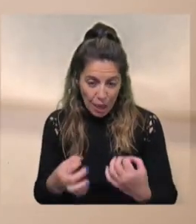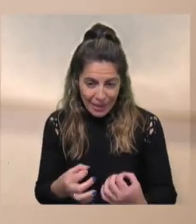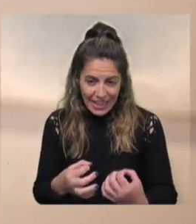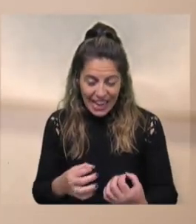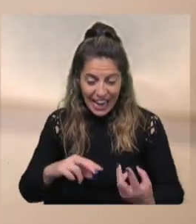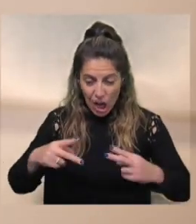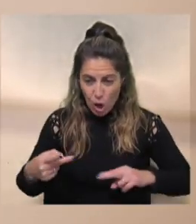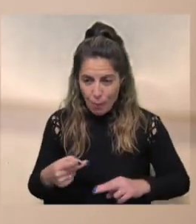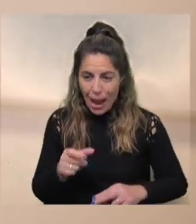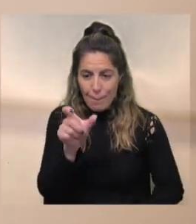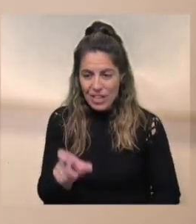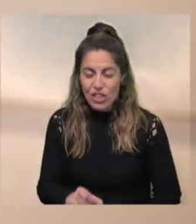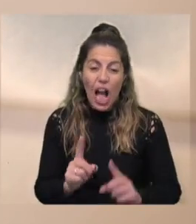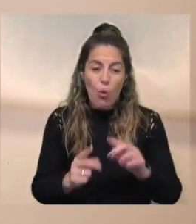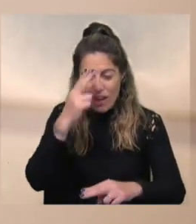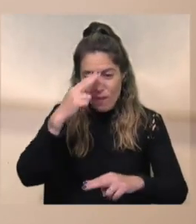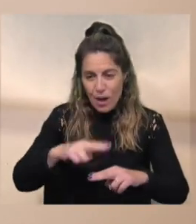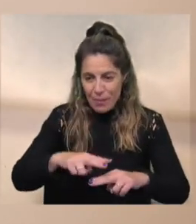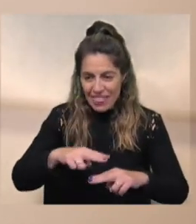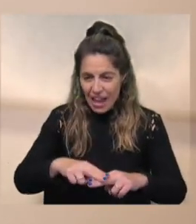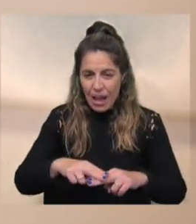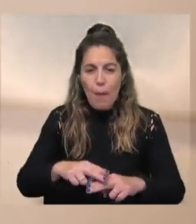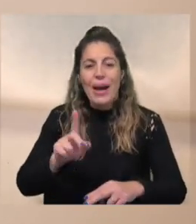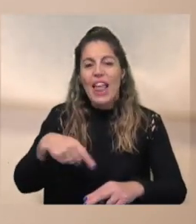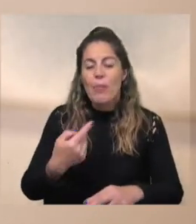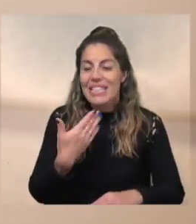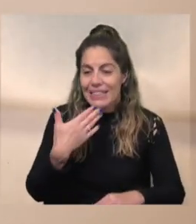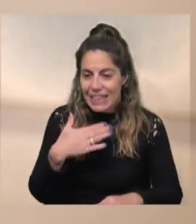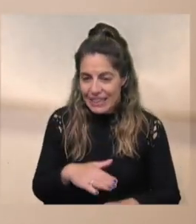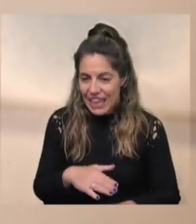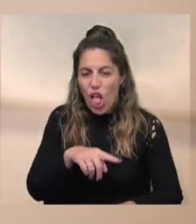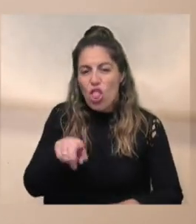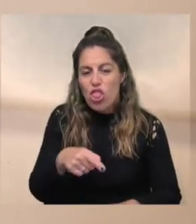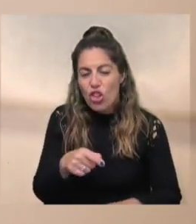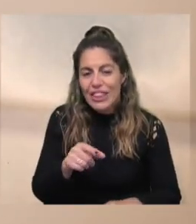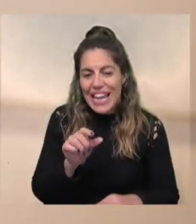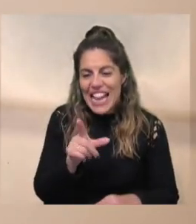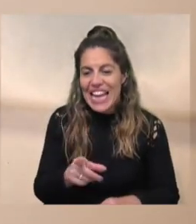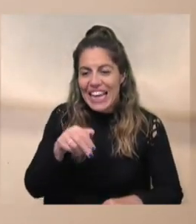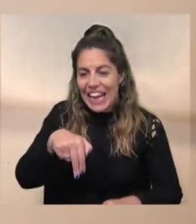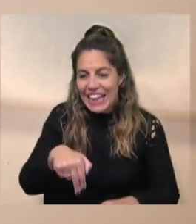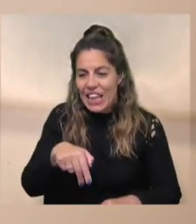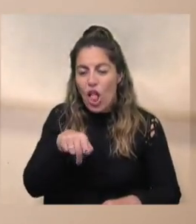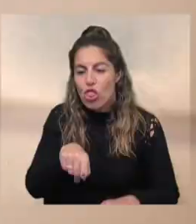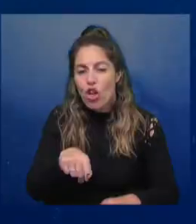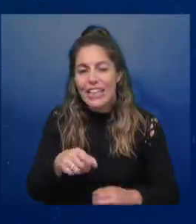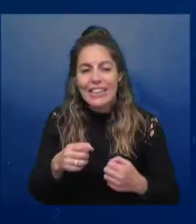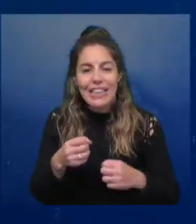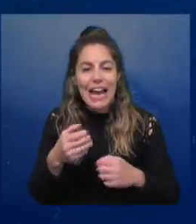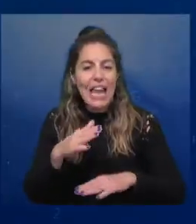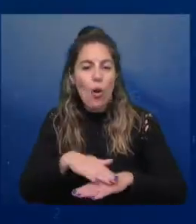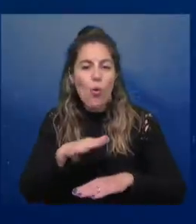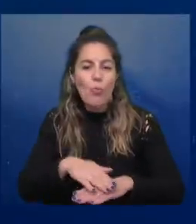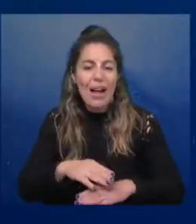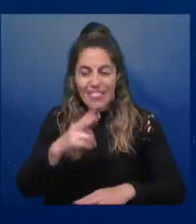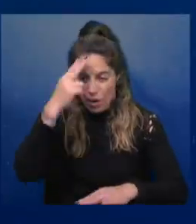genoma a pacientes que tienen alguna enfermedad genética para después entender dónde está el gen, dónde está la mutación que está causando la enfermedad. Y muchas